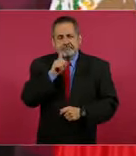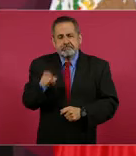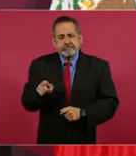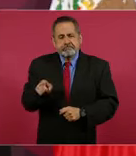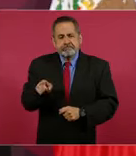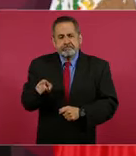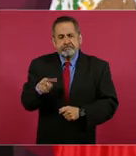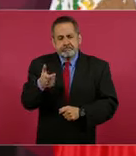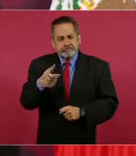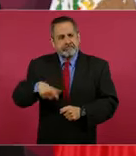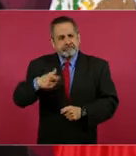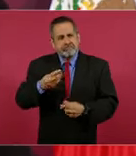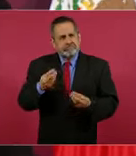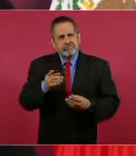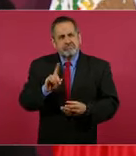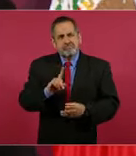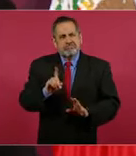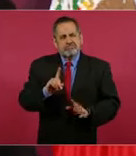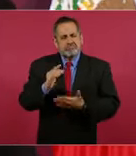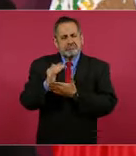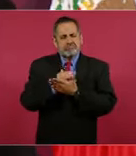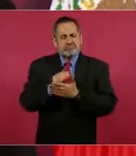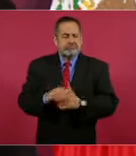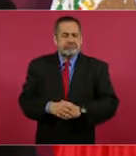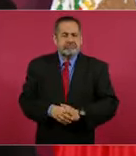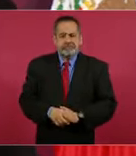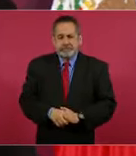tenía, pero no mucho.